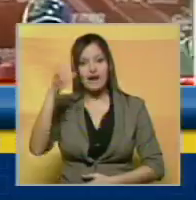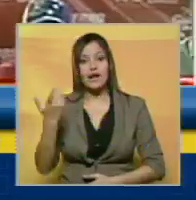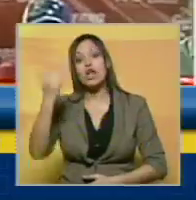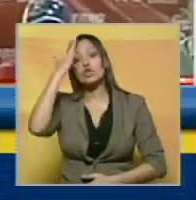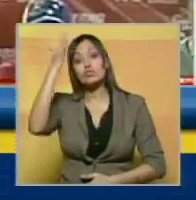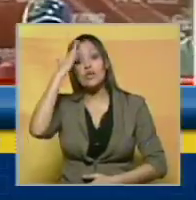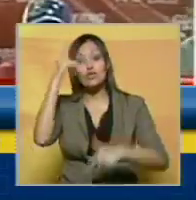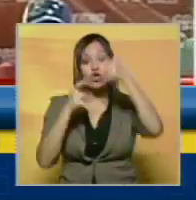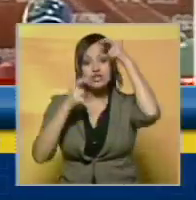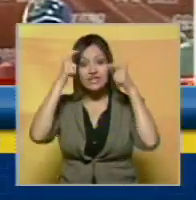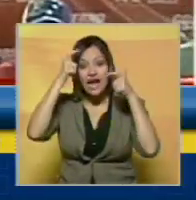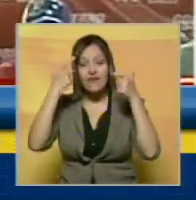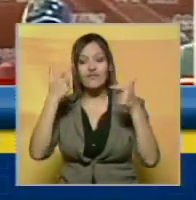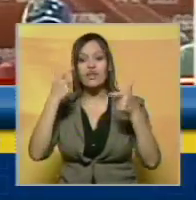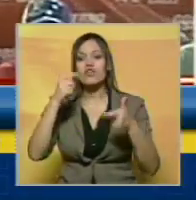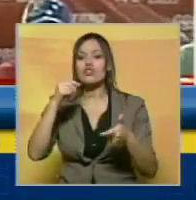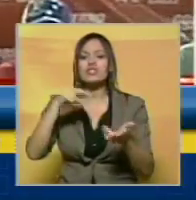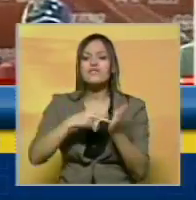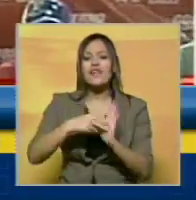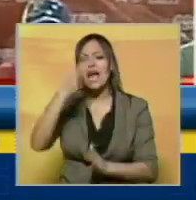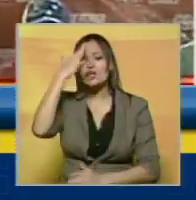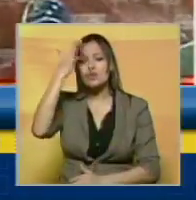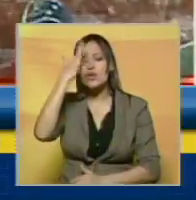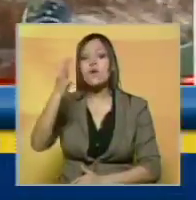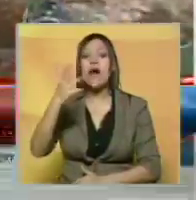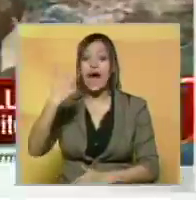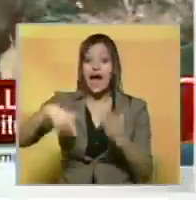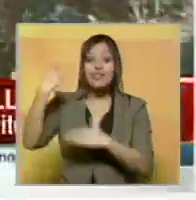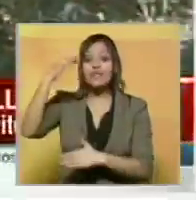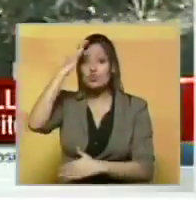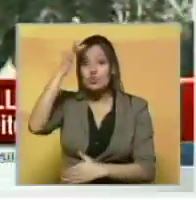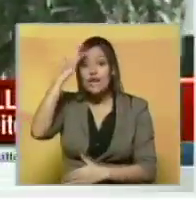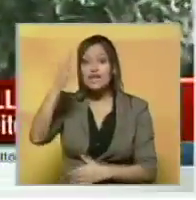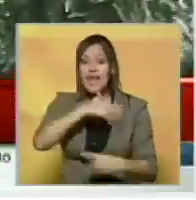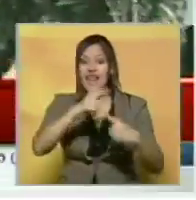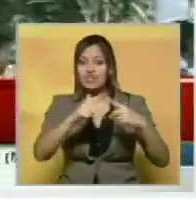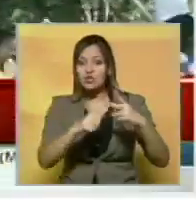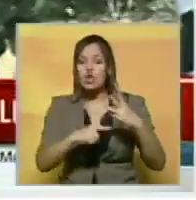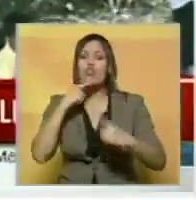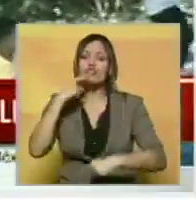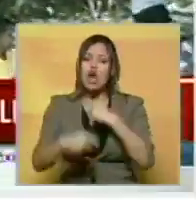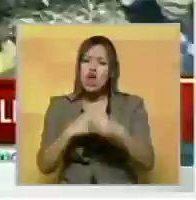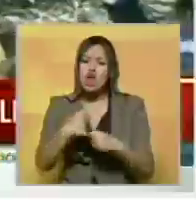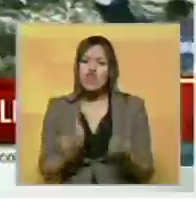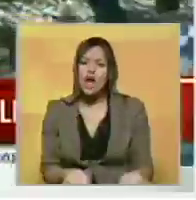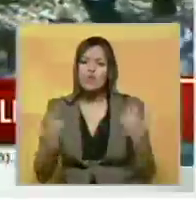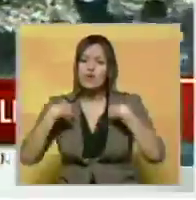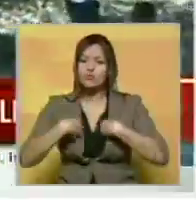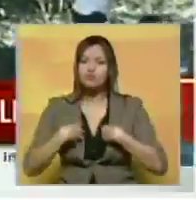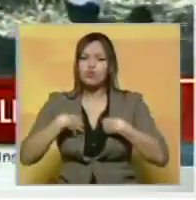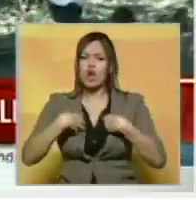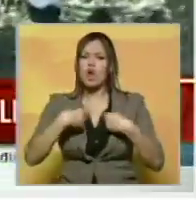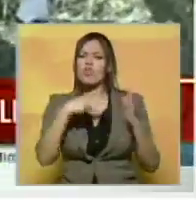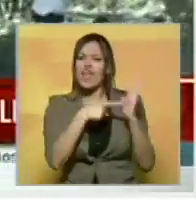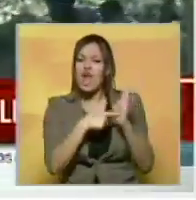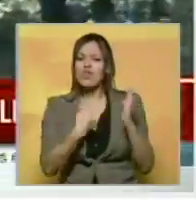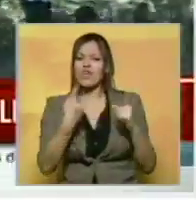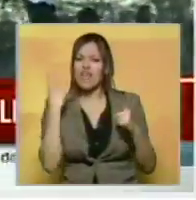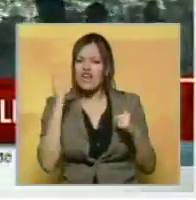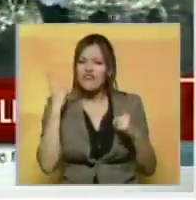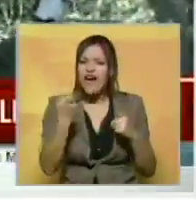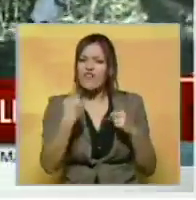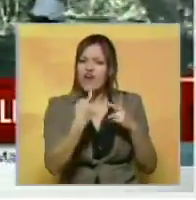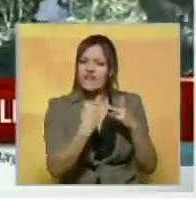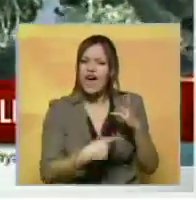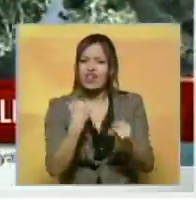sueño de Chávez no se quede en un sueño. Ese morral de Chávez tenemos que ponernos todos los días en nuestra espalda para que nos mande y nos